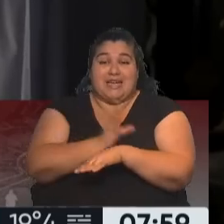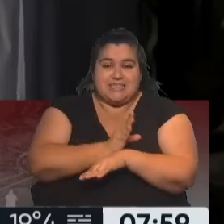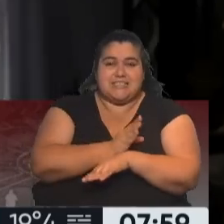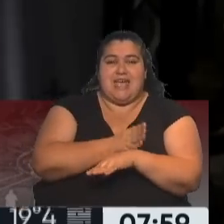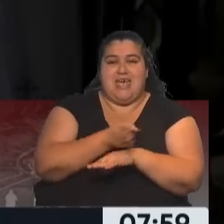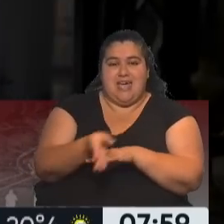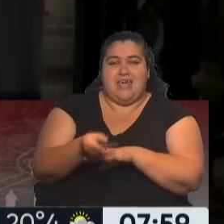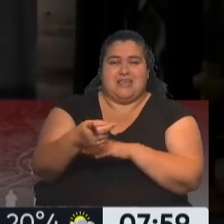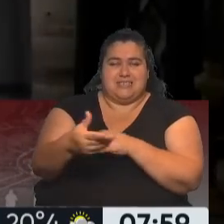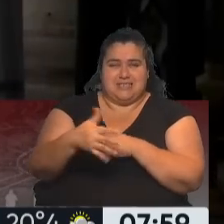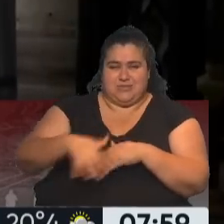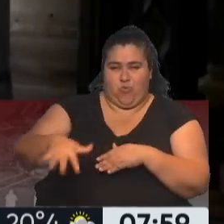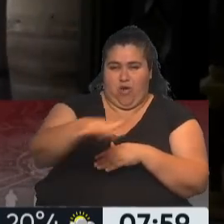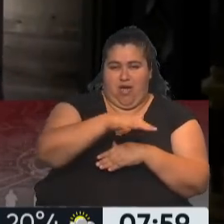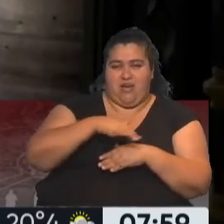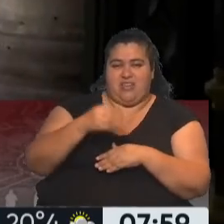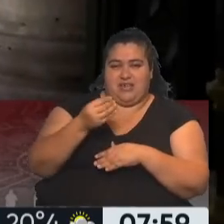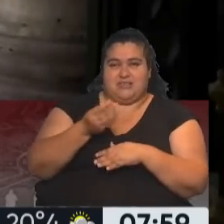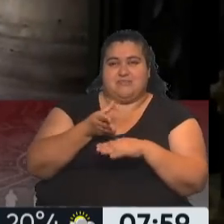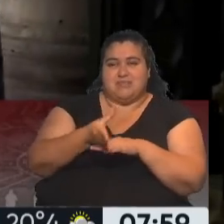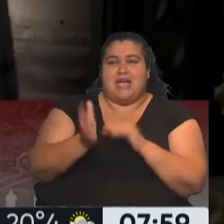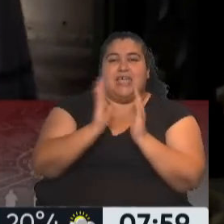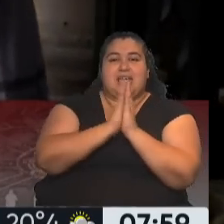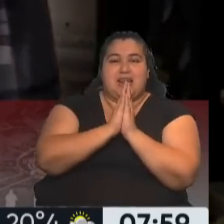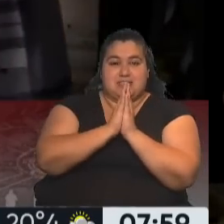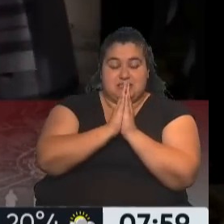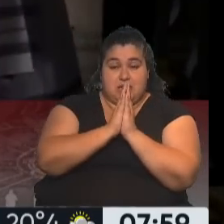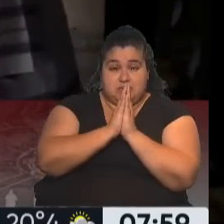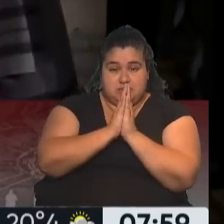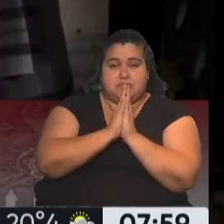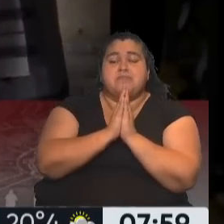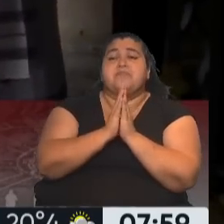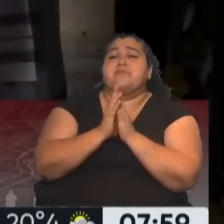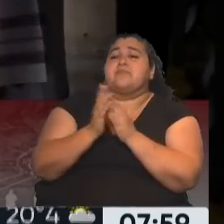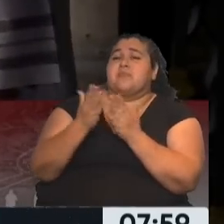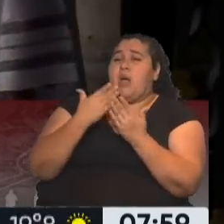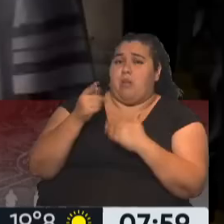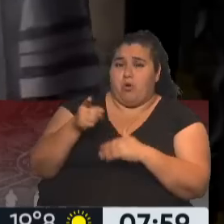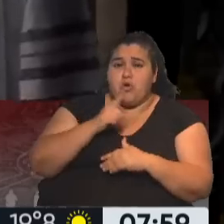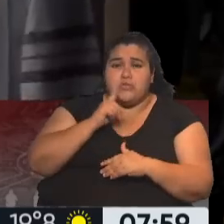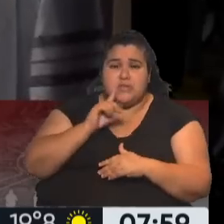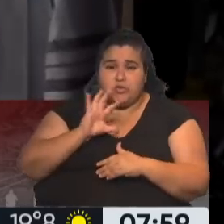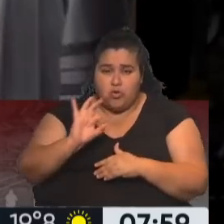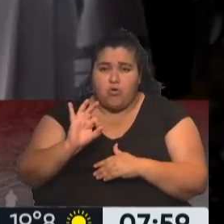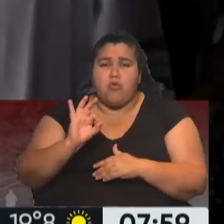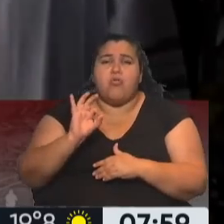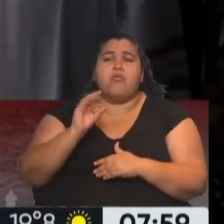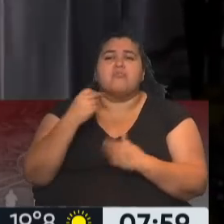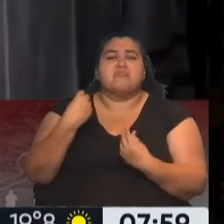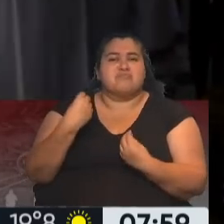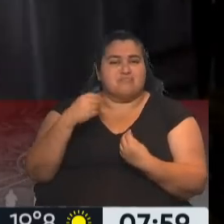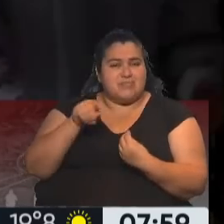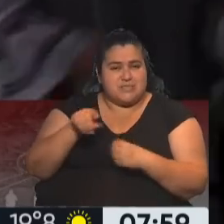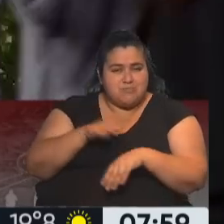ese cercado que rodea a la iglesia de Santa María la Mayor. Y hablábamos con Tito, mientras escuchábamos a Ale también, de ese símbolo